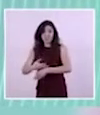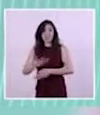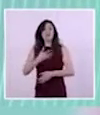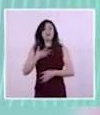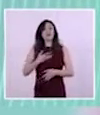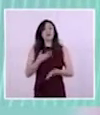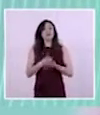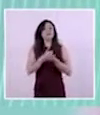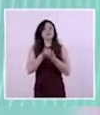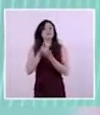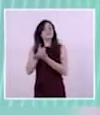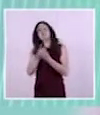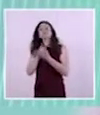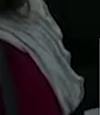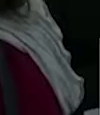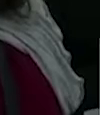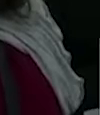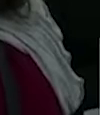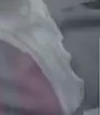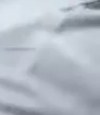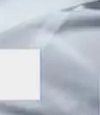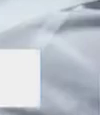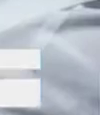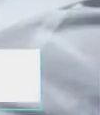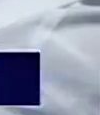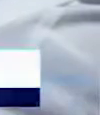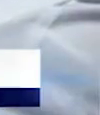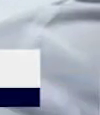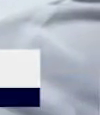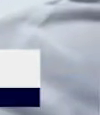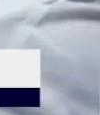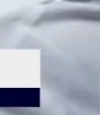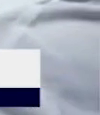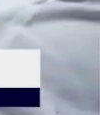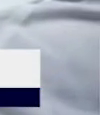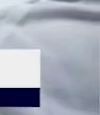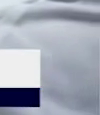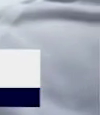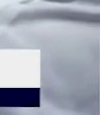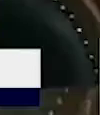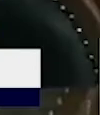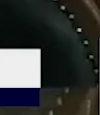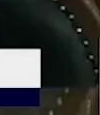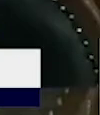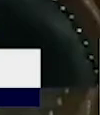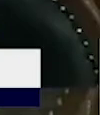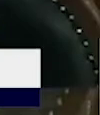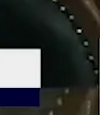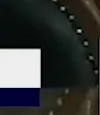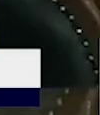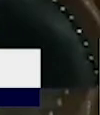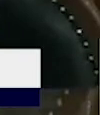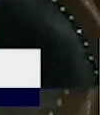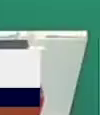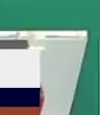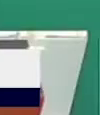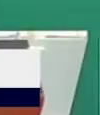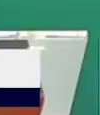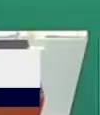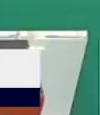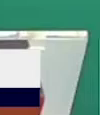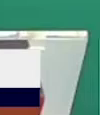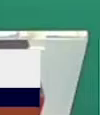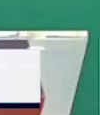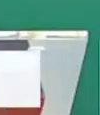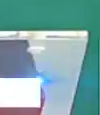servicios públicos de calidad destacó la entrega de un presupuesto histórico para apoyar a la economía local con recursos de eventos